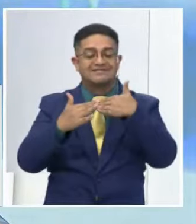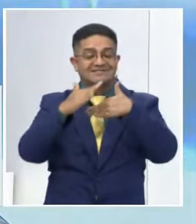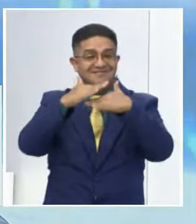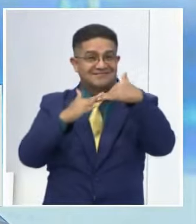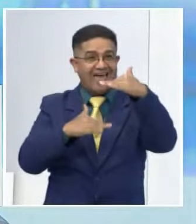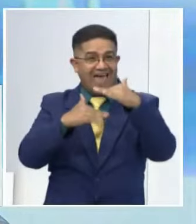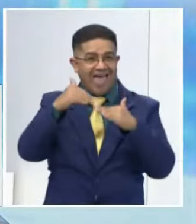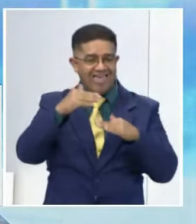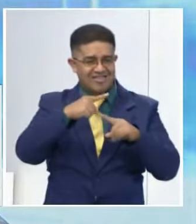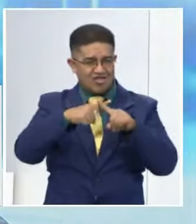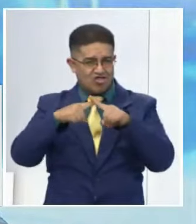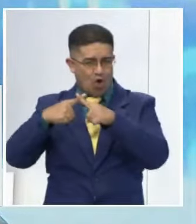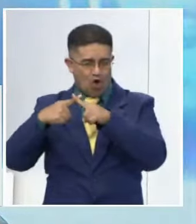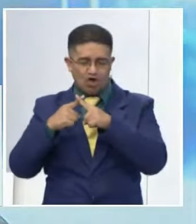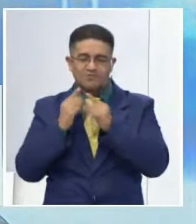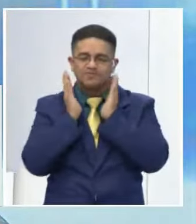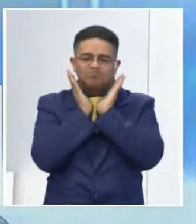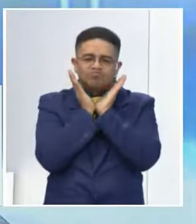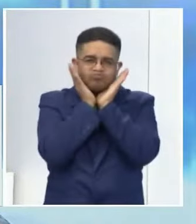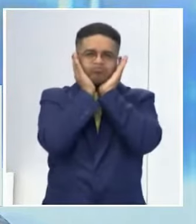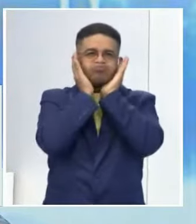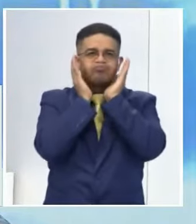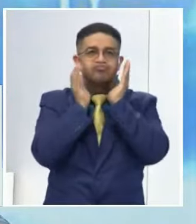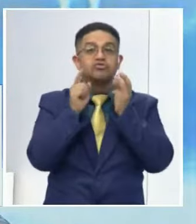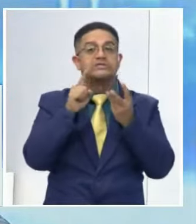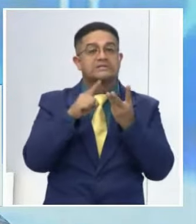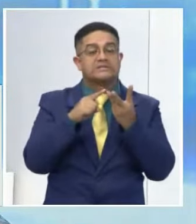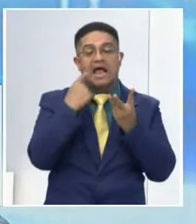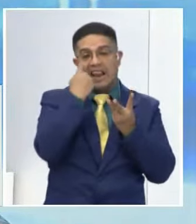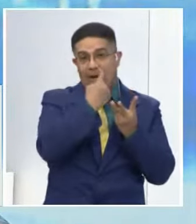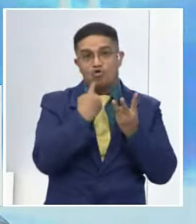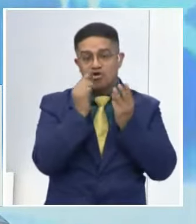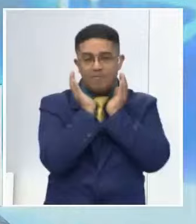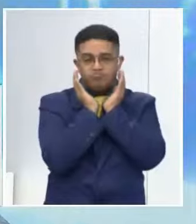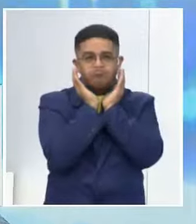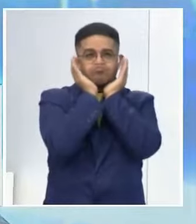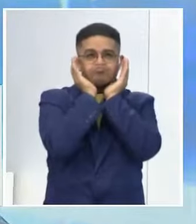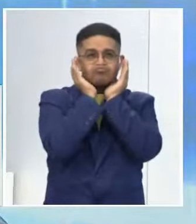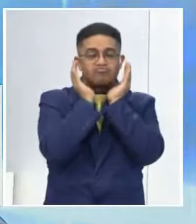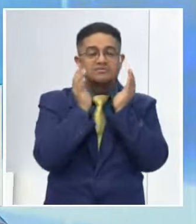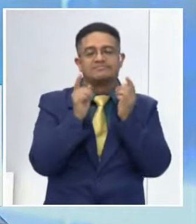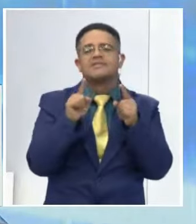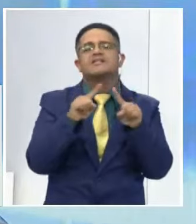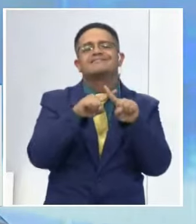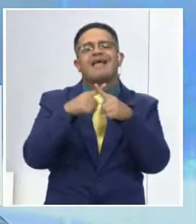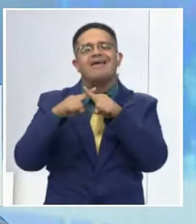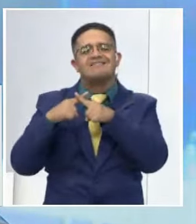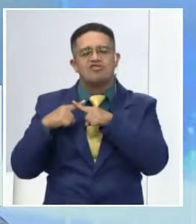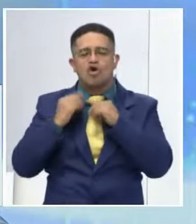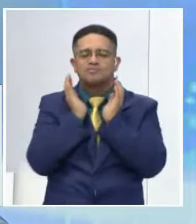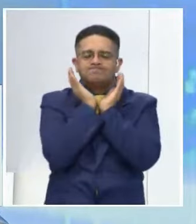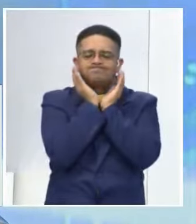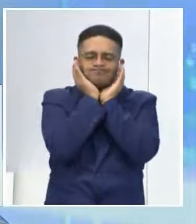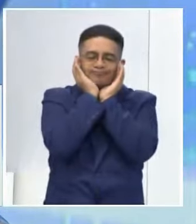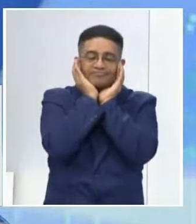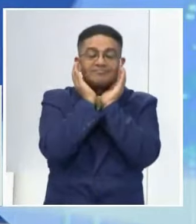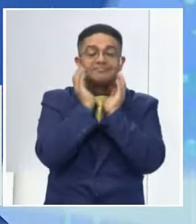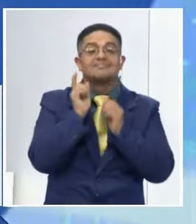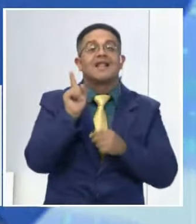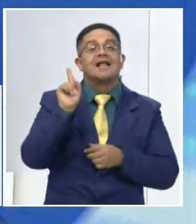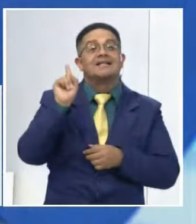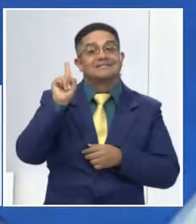da ese recubrimiento, le da ese sostén y ese soporte a la cavidad bucal como tejido. Entonces, también tiene